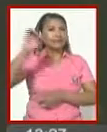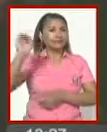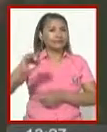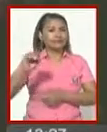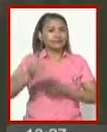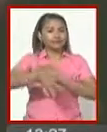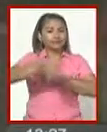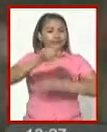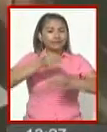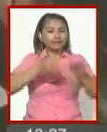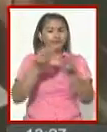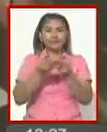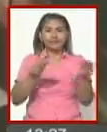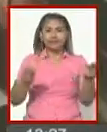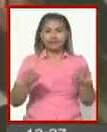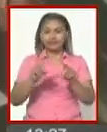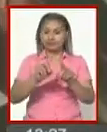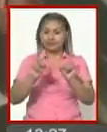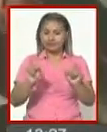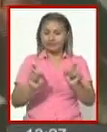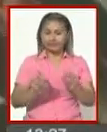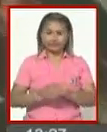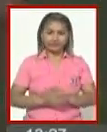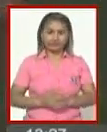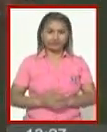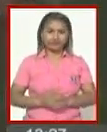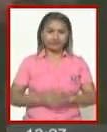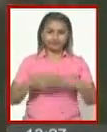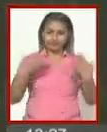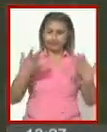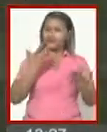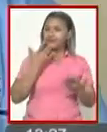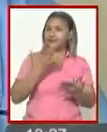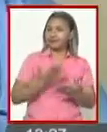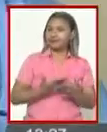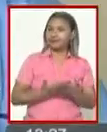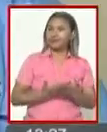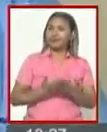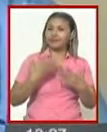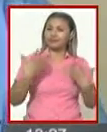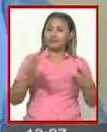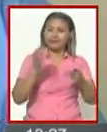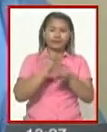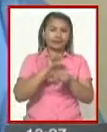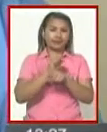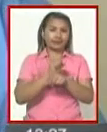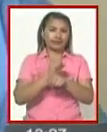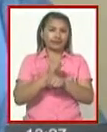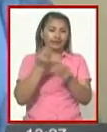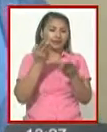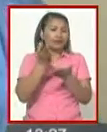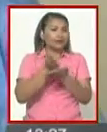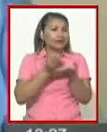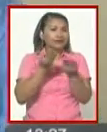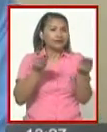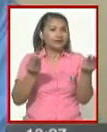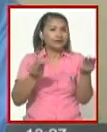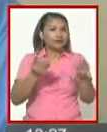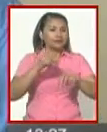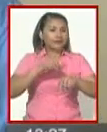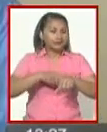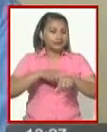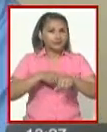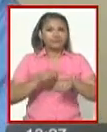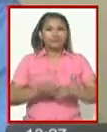en intercambio en especies también también esa propuesta se está trabajando en especie y también por